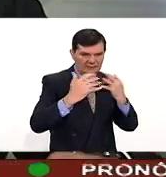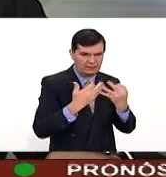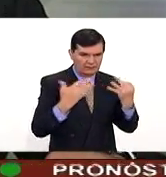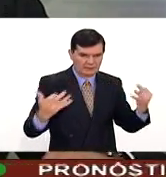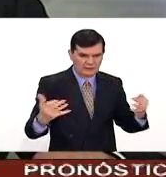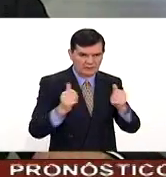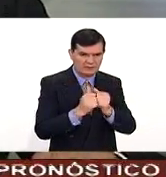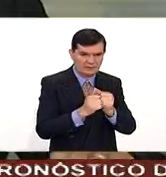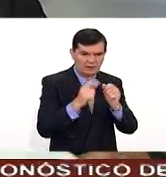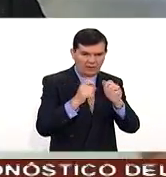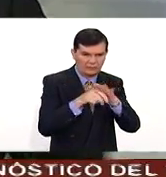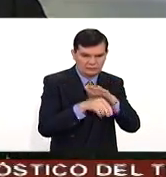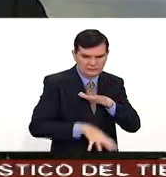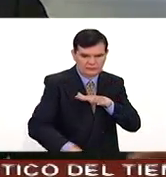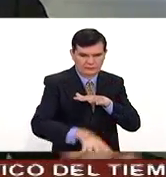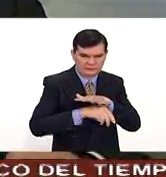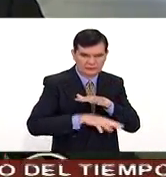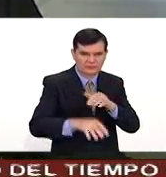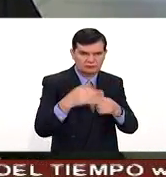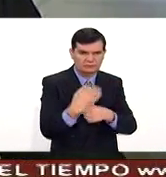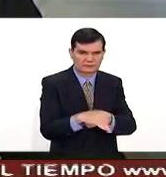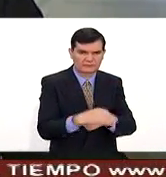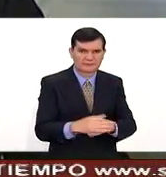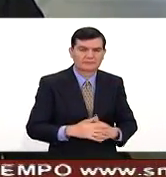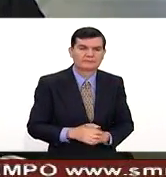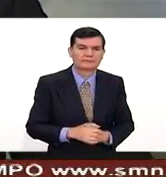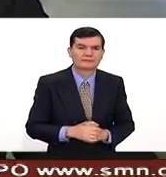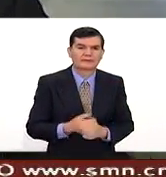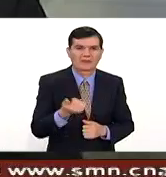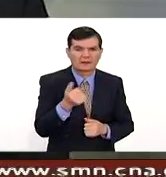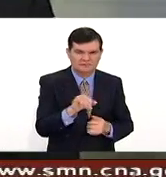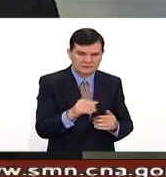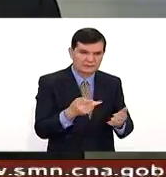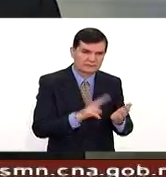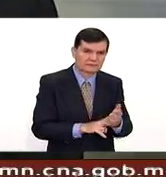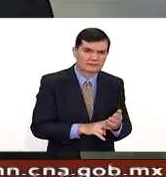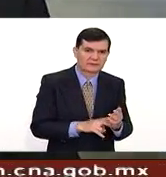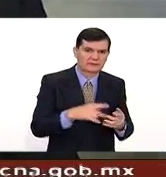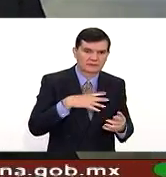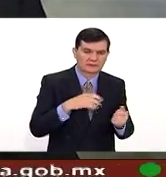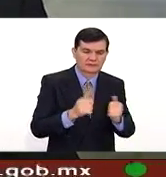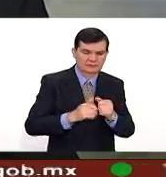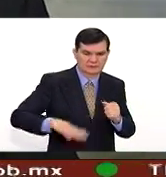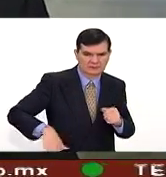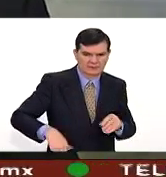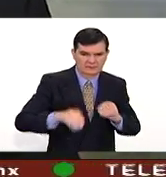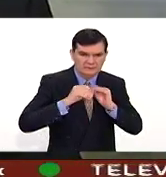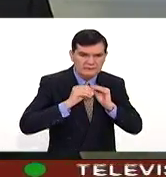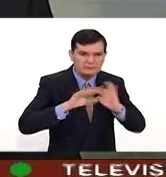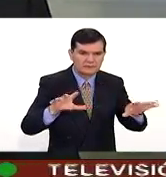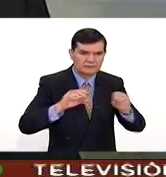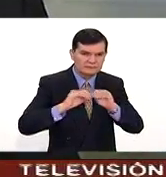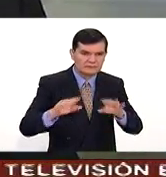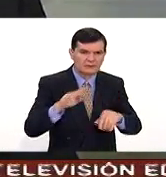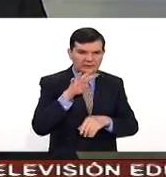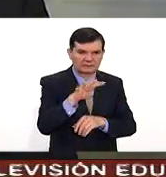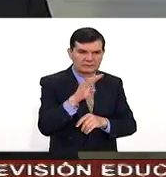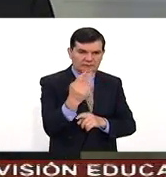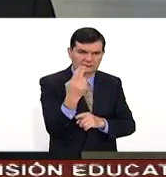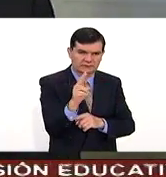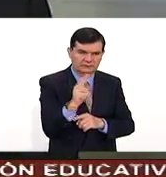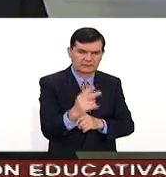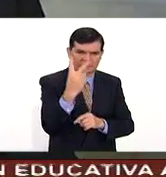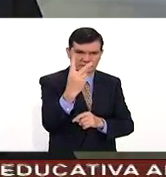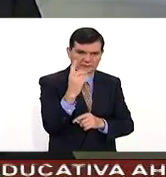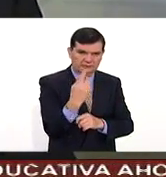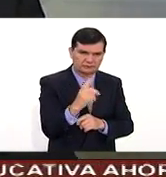el drenaje pluvial temporal. Asimismo, con la reciente publicación, el 19 de noviembre y